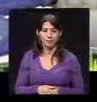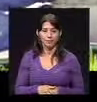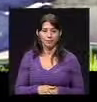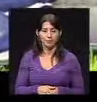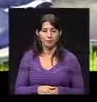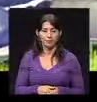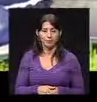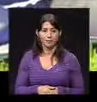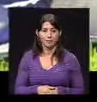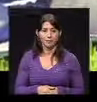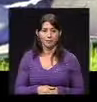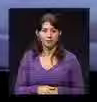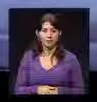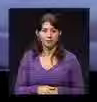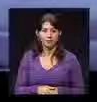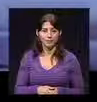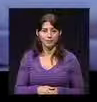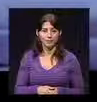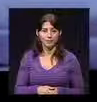cantando.